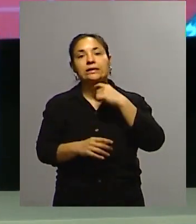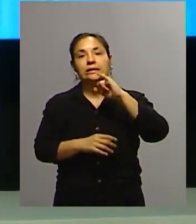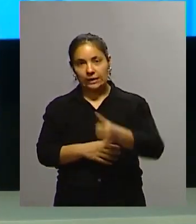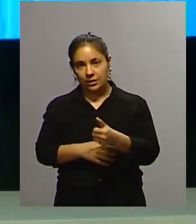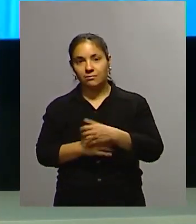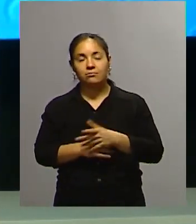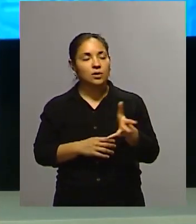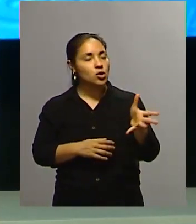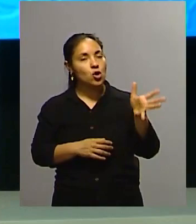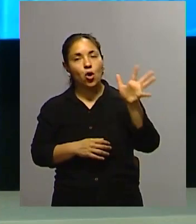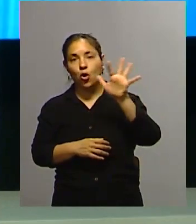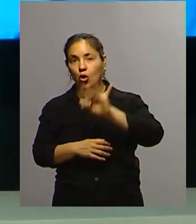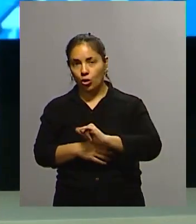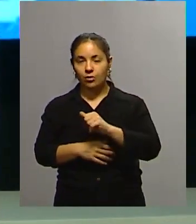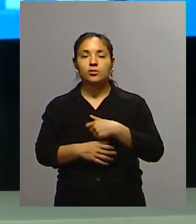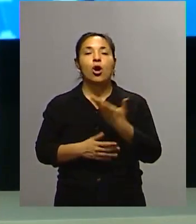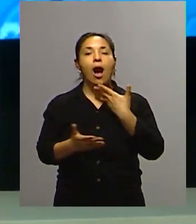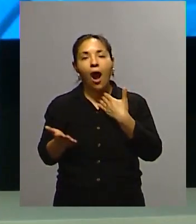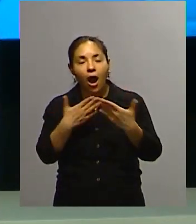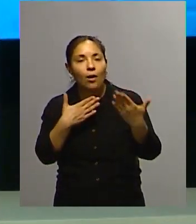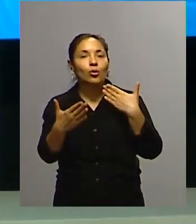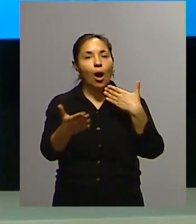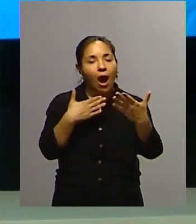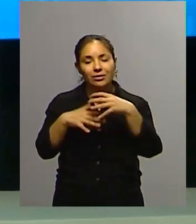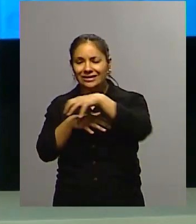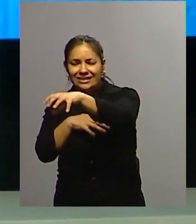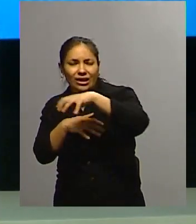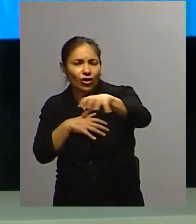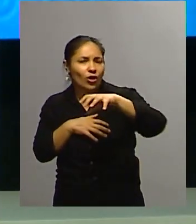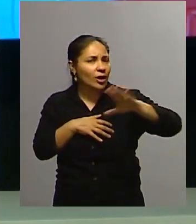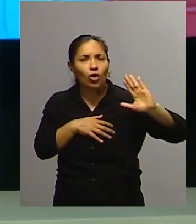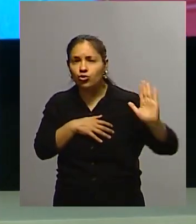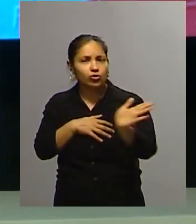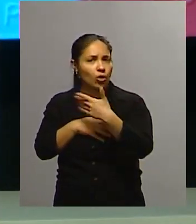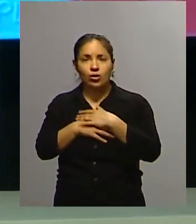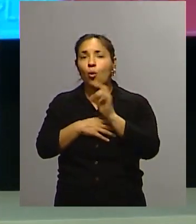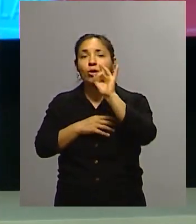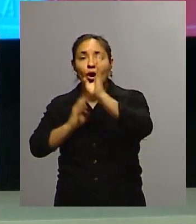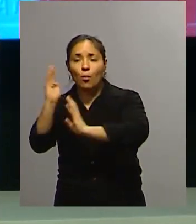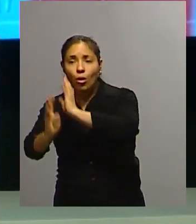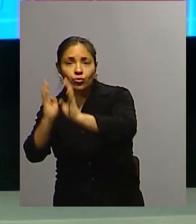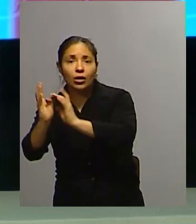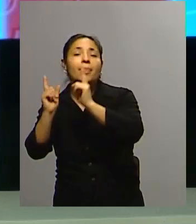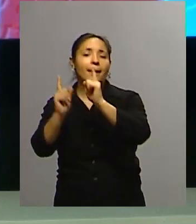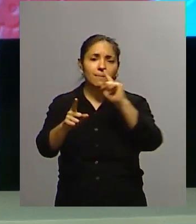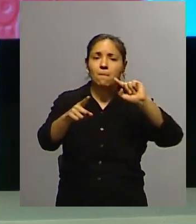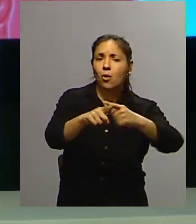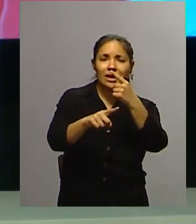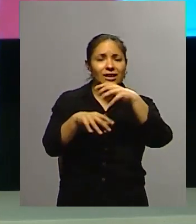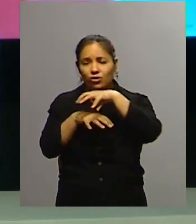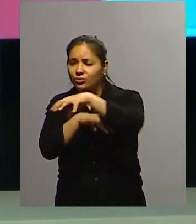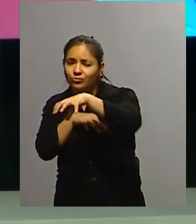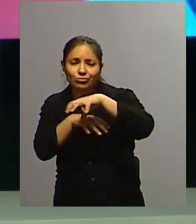Todos los días. Tengo diálogo con todos los sectores, no solamente productivos, sino políticos, con todos los